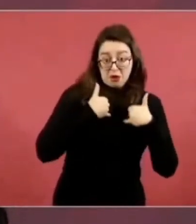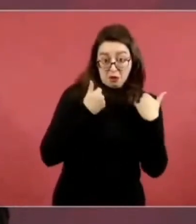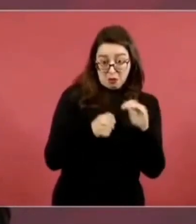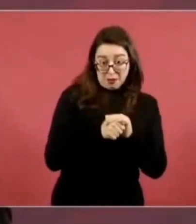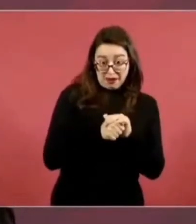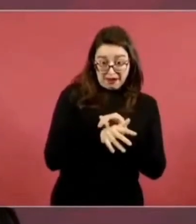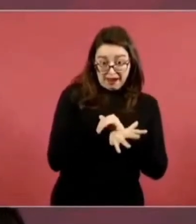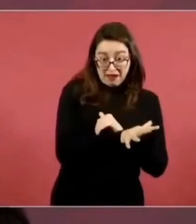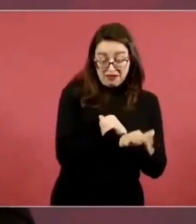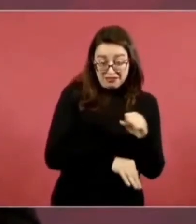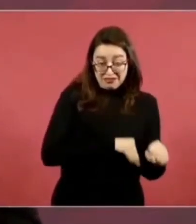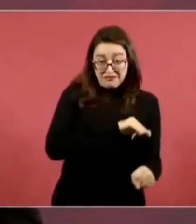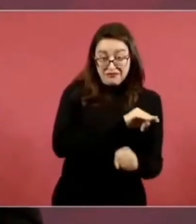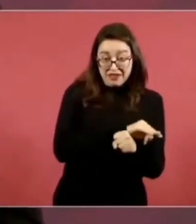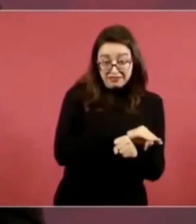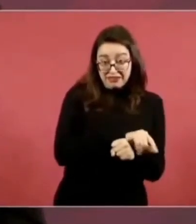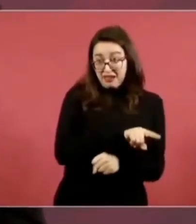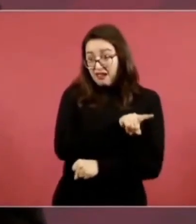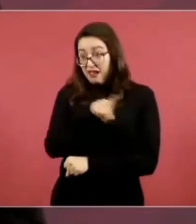jóvenes desaparecidos de Ayotzinapa.